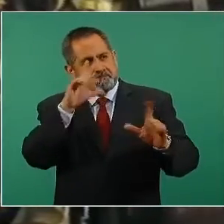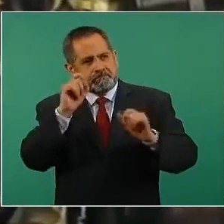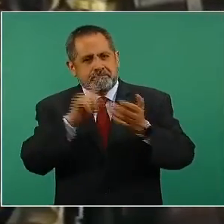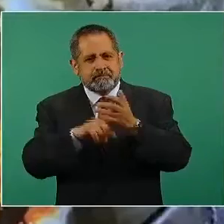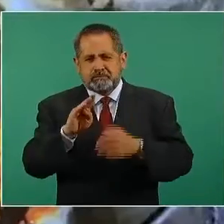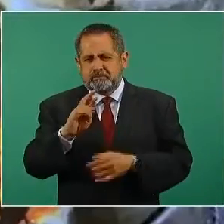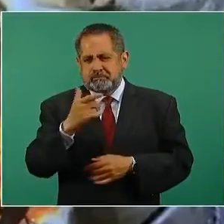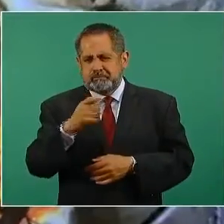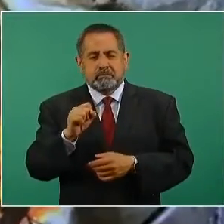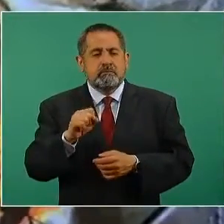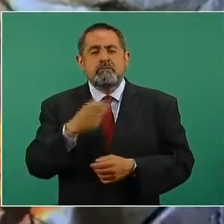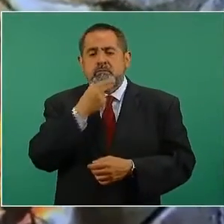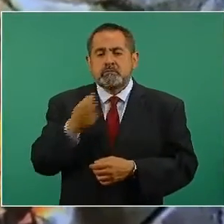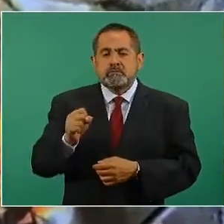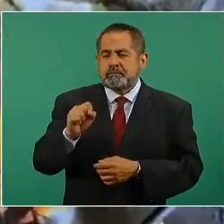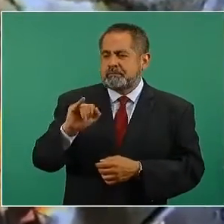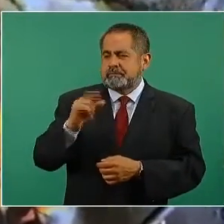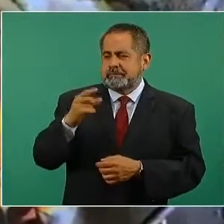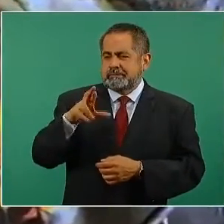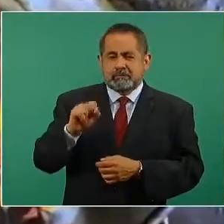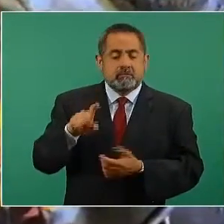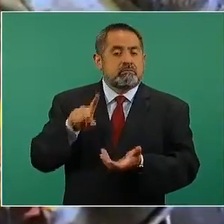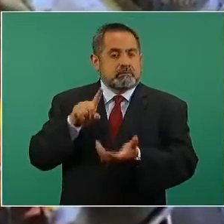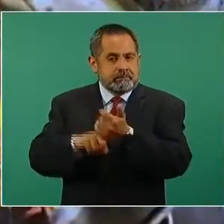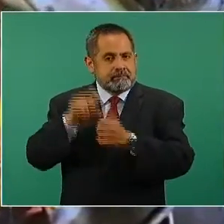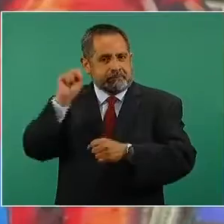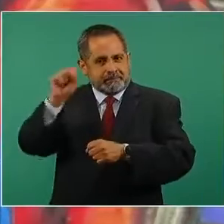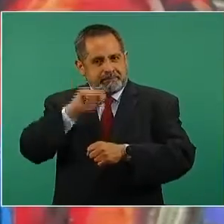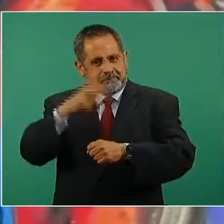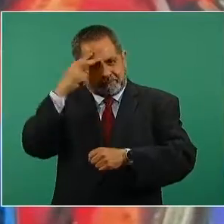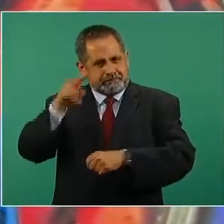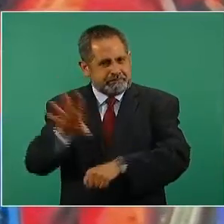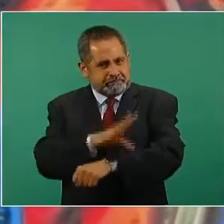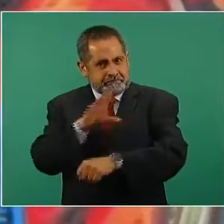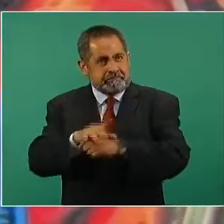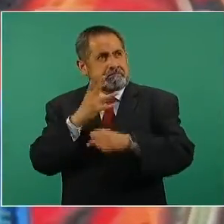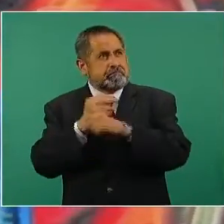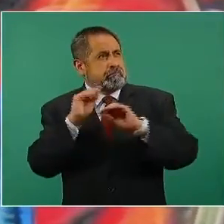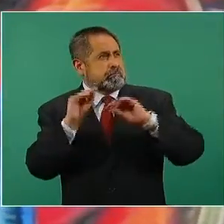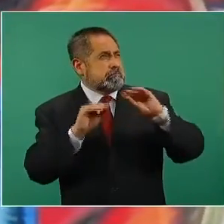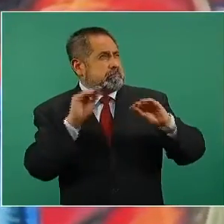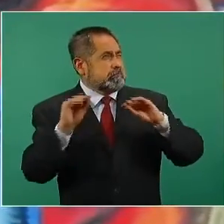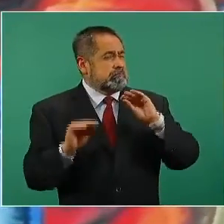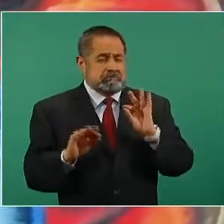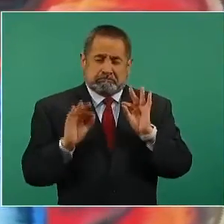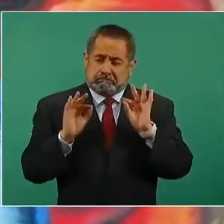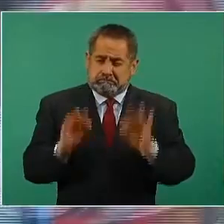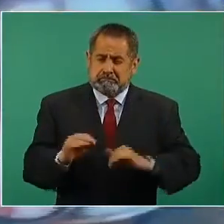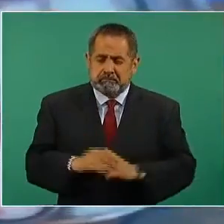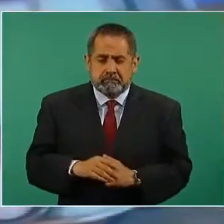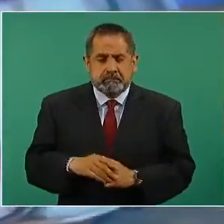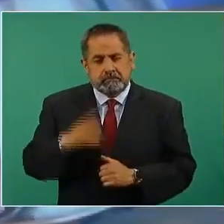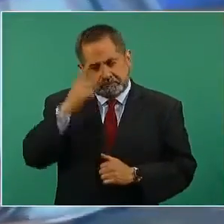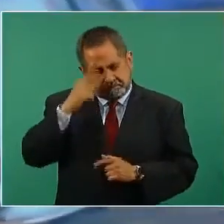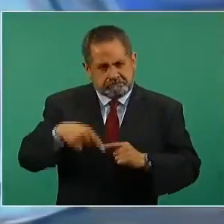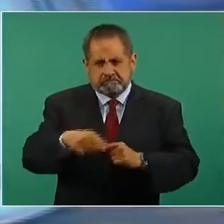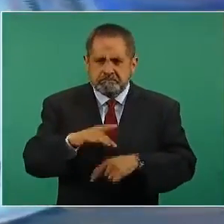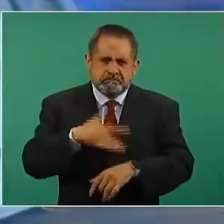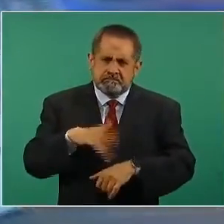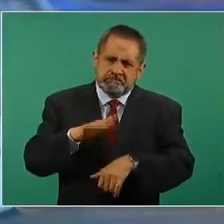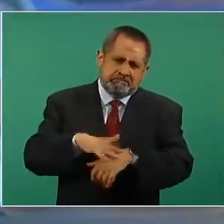Alfaro Siqueiros, en el Sindicato Mexicano de Electricistas. Por una seguridad completa y al servicio de todos